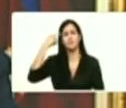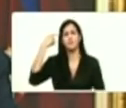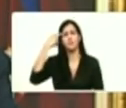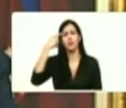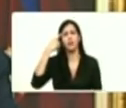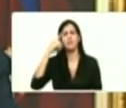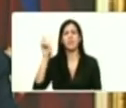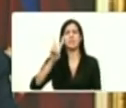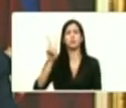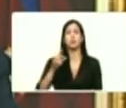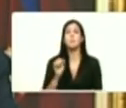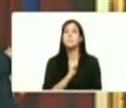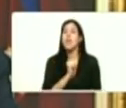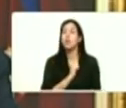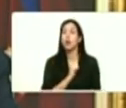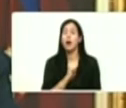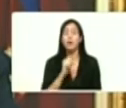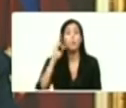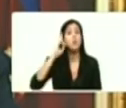tiemblan al nombre Bolívar todavía